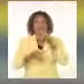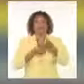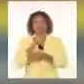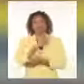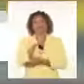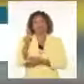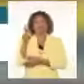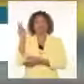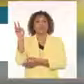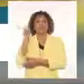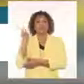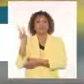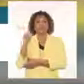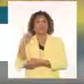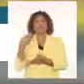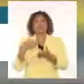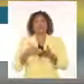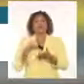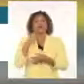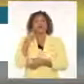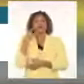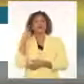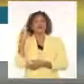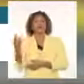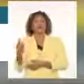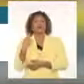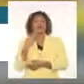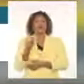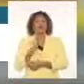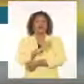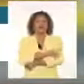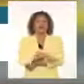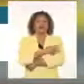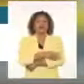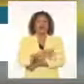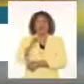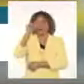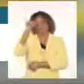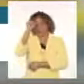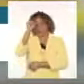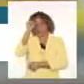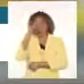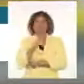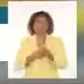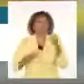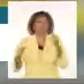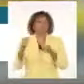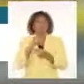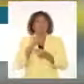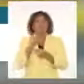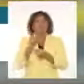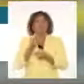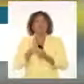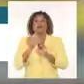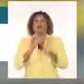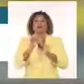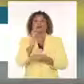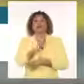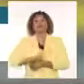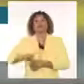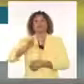bolivariana llegó para tomar en cuenta a los pueblos originarios, ponerlos al frente del protagonismo social, cultural y político,